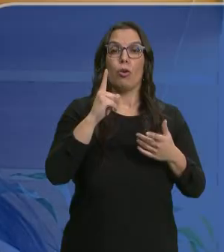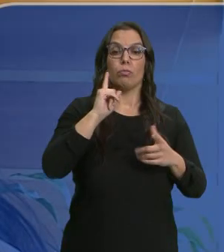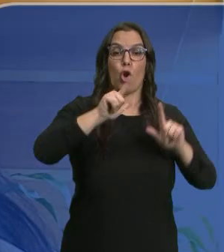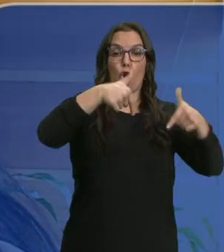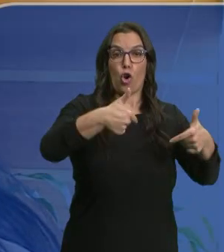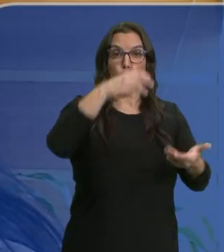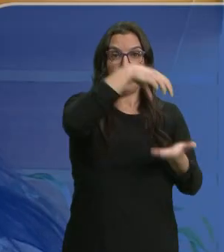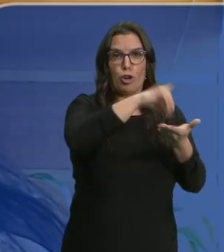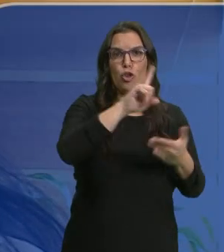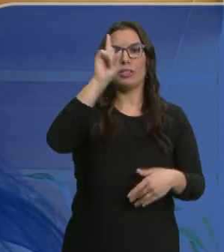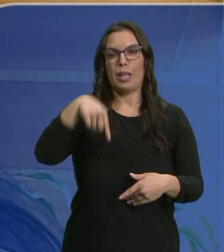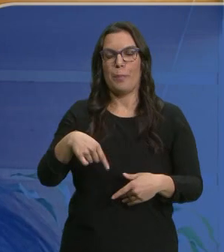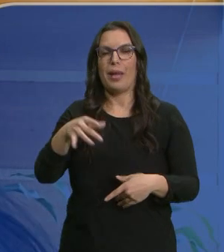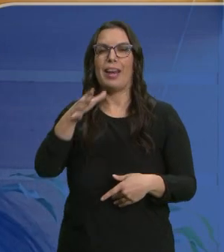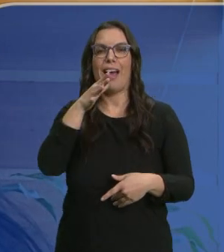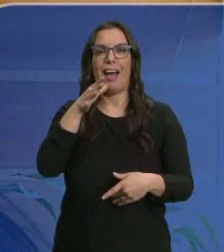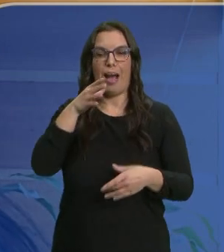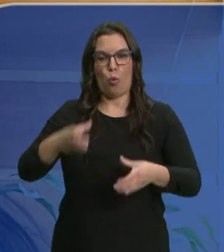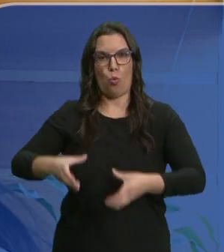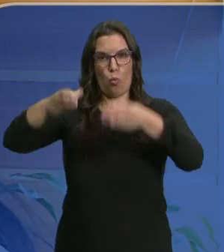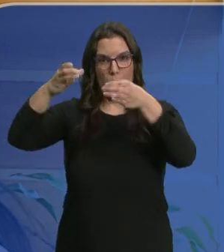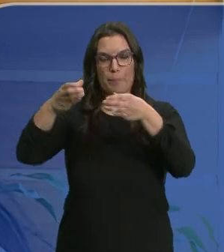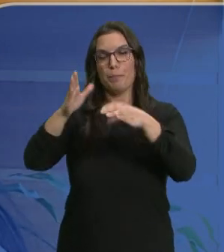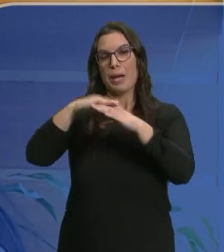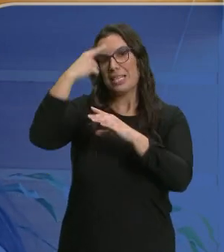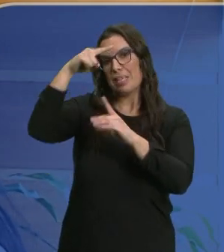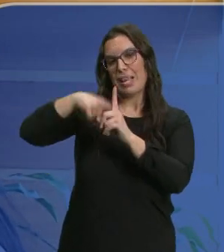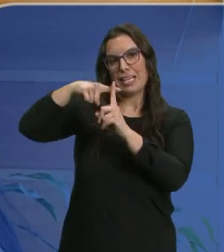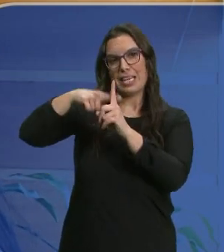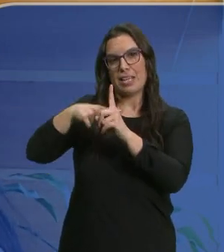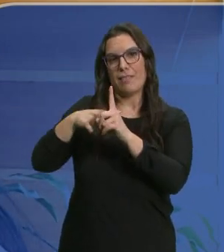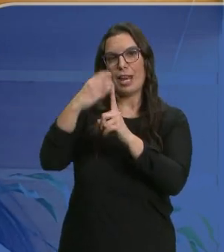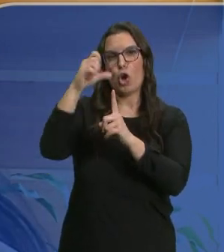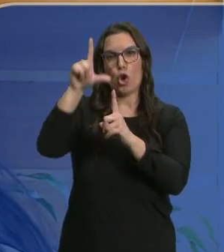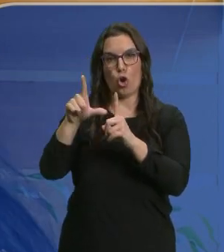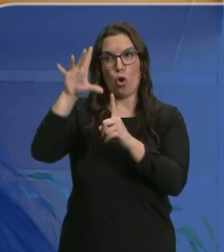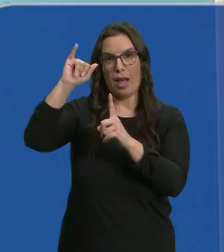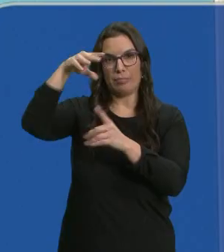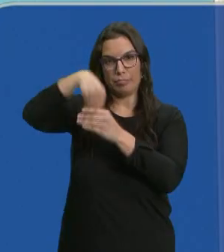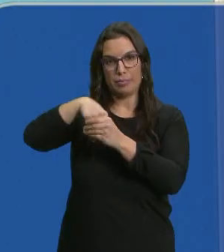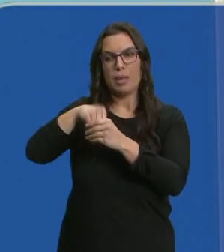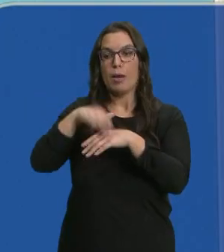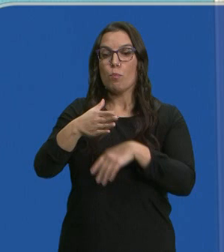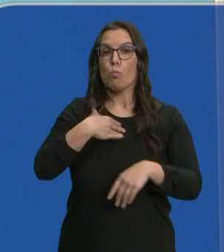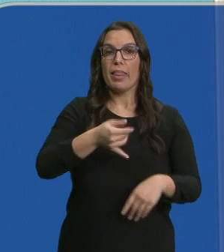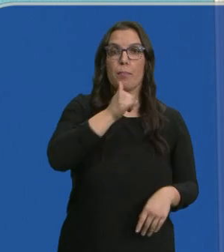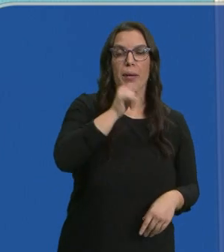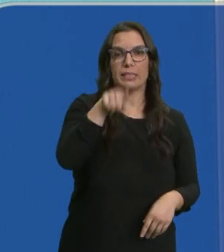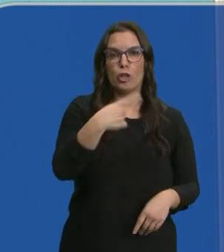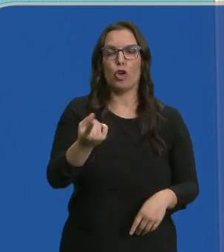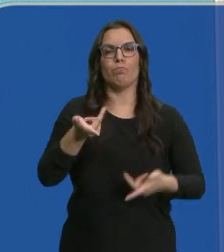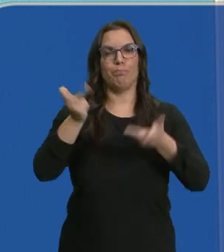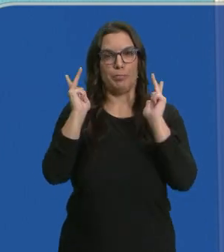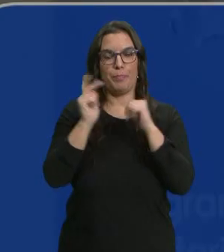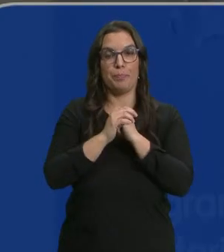contenedores. En depósitos de agua para medir, por ejemplo, el nivel de cloro en la instalación y que sea apto para el consumo humano.